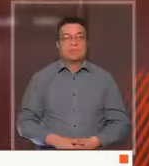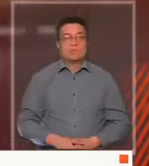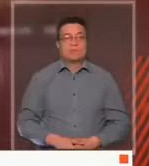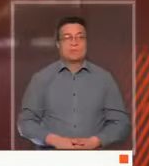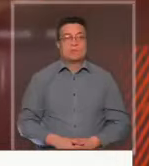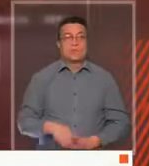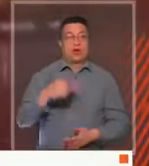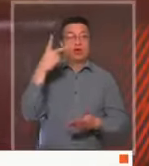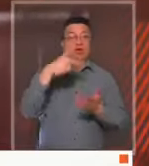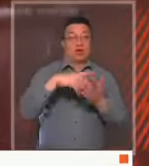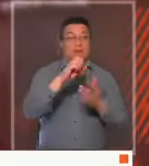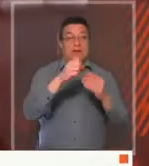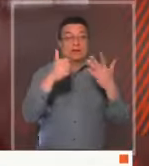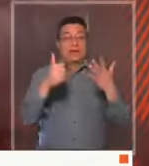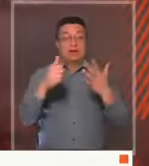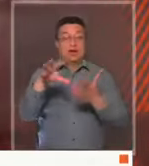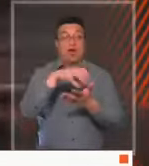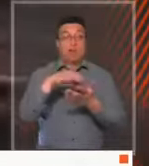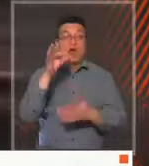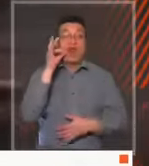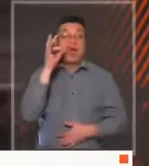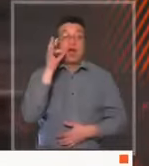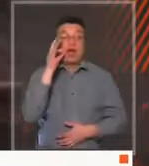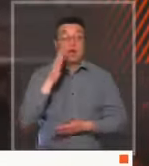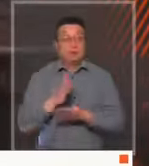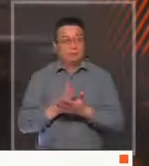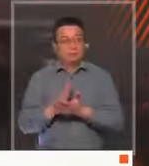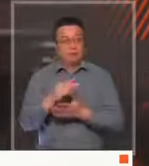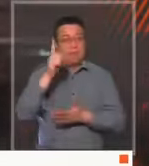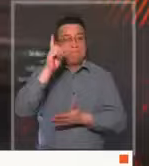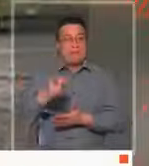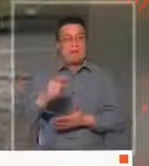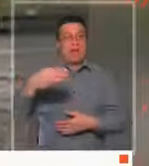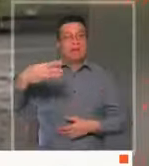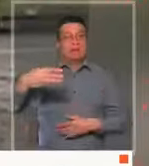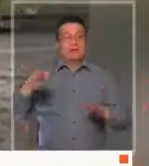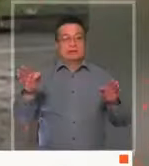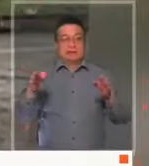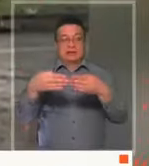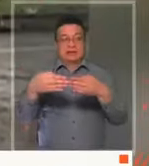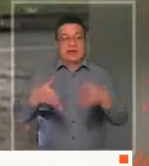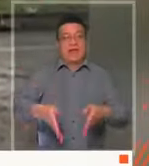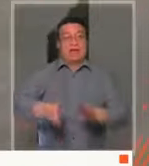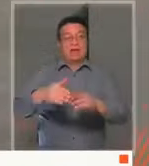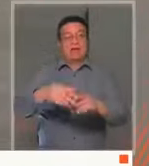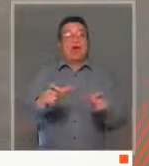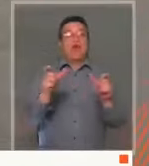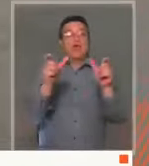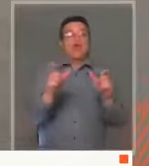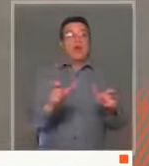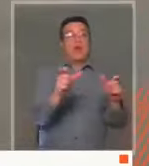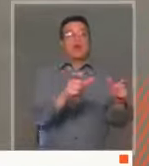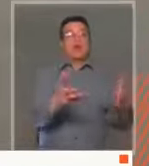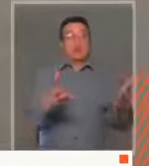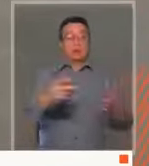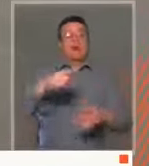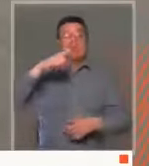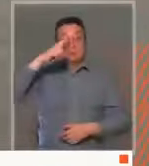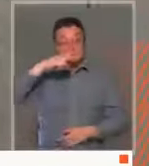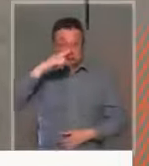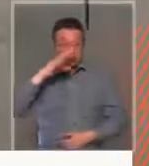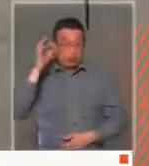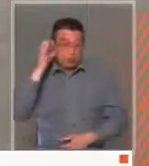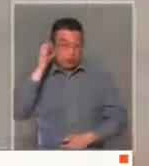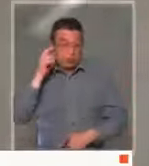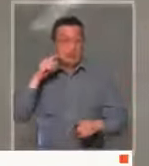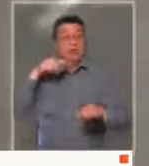En 2006 en Las Condes comenzaron con una ordenanza municipal, cerraron las calles y pusieron guardias para que las trabajadoras sexuales no